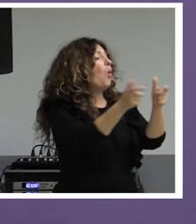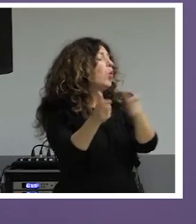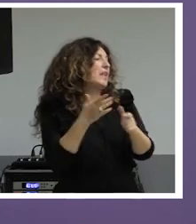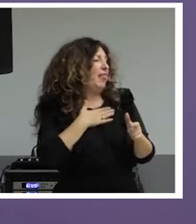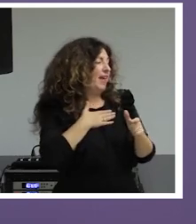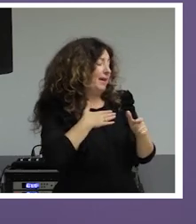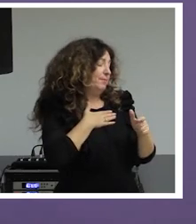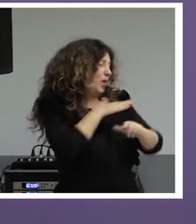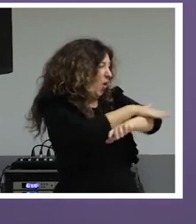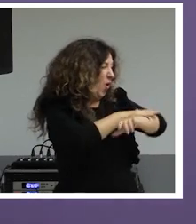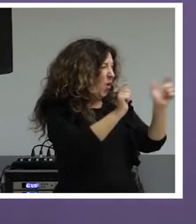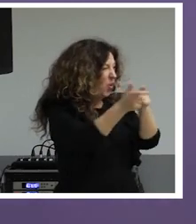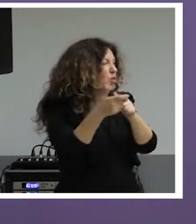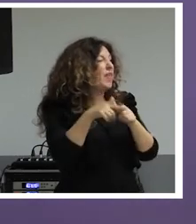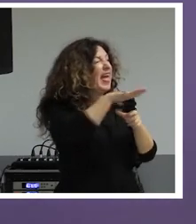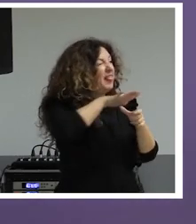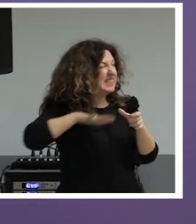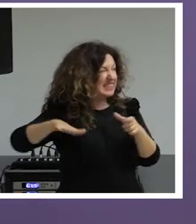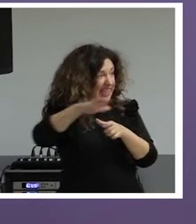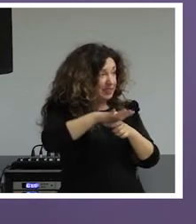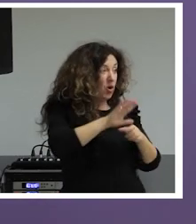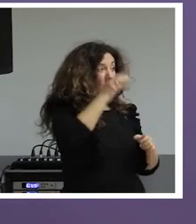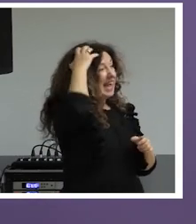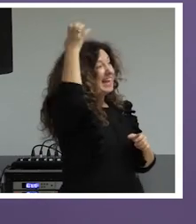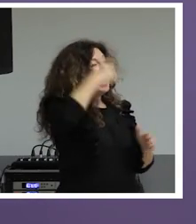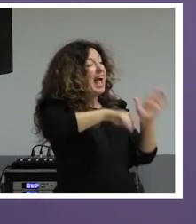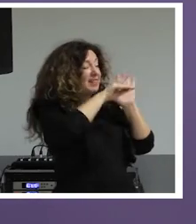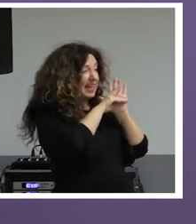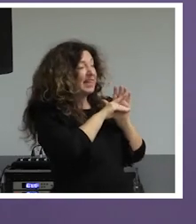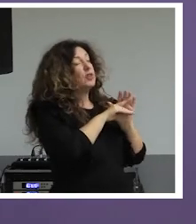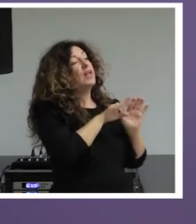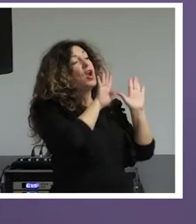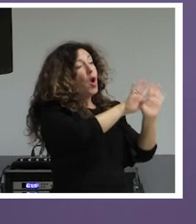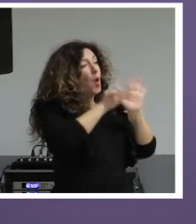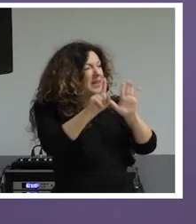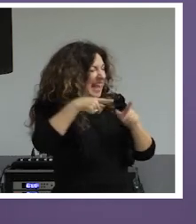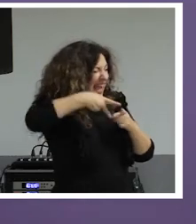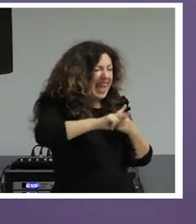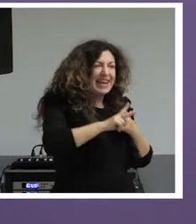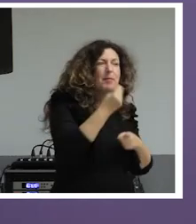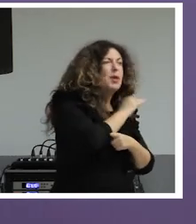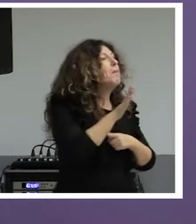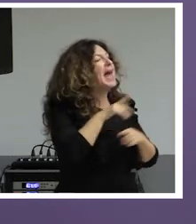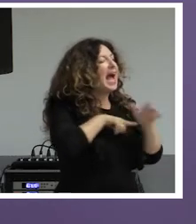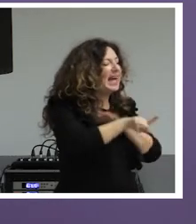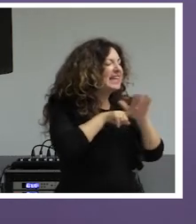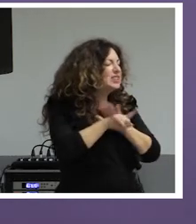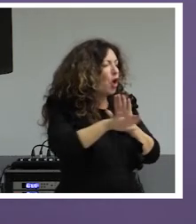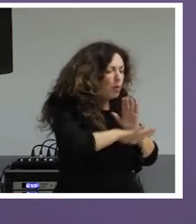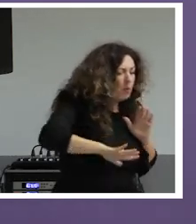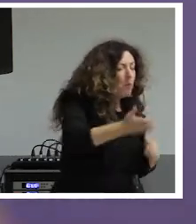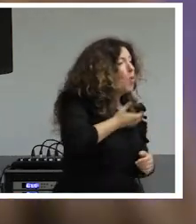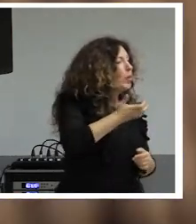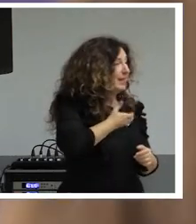creo bajo mi punto de vista que el mejor la mejor herramienta para conseguir esa descentralización son las juntas de distrito las juntas de distrito